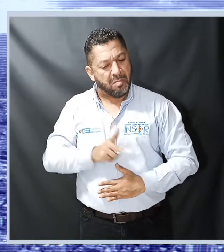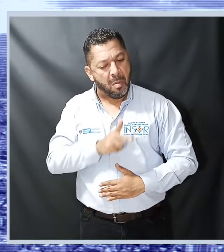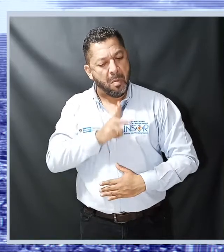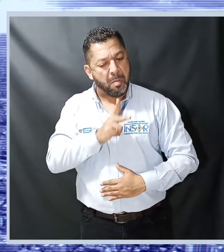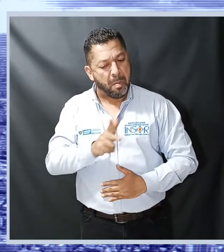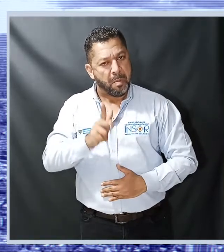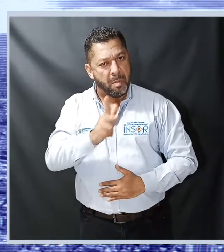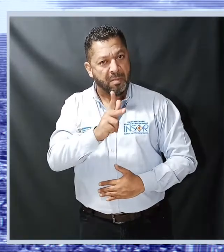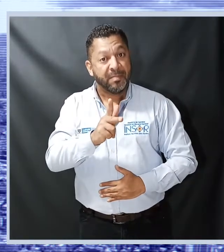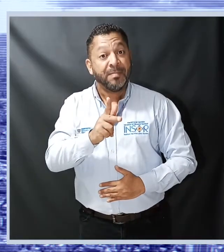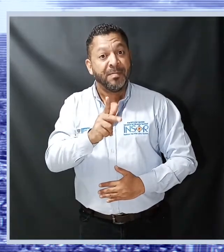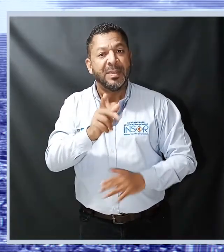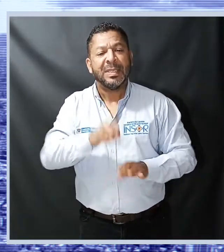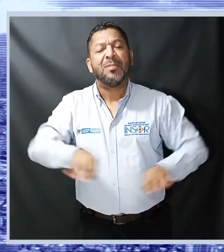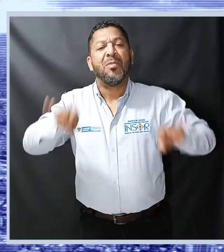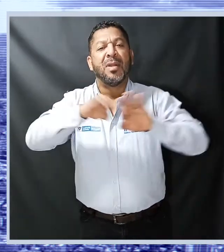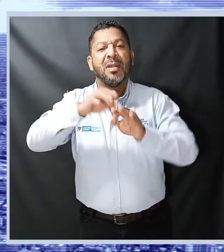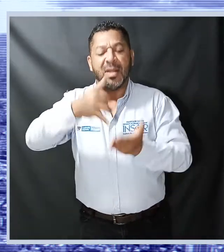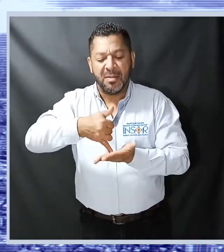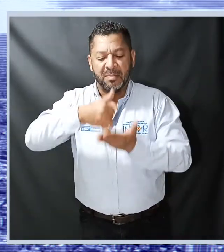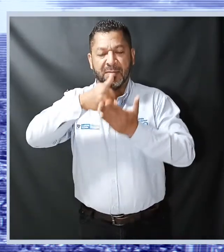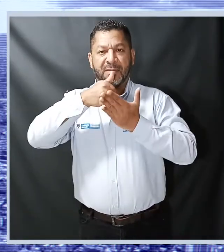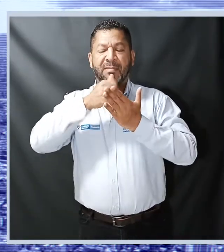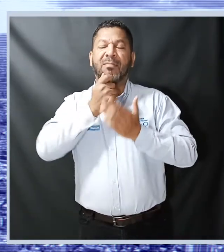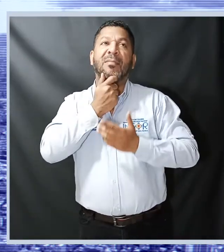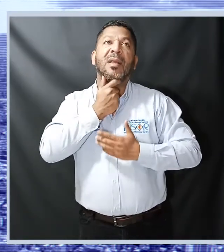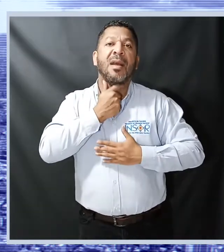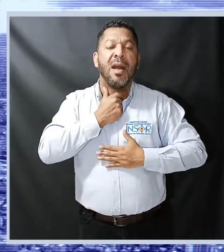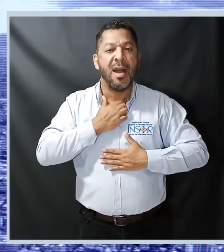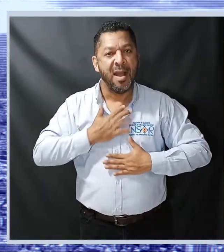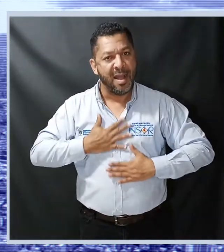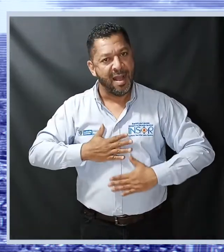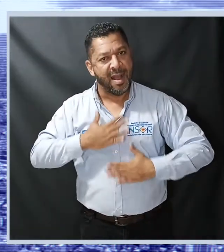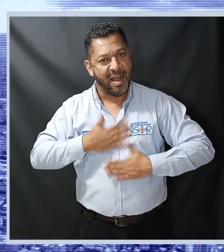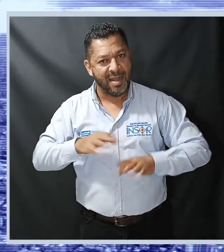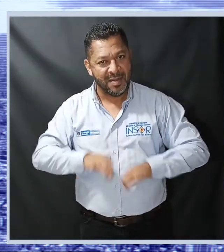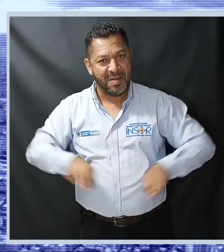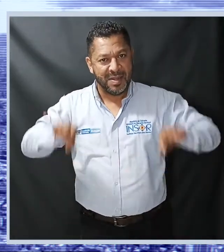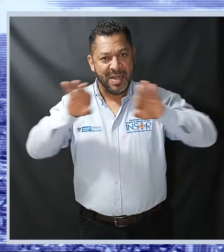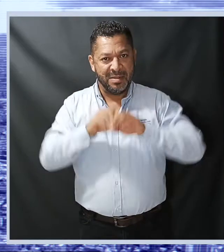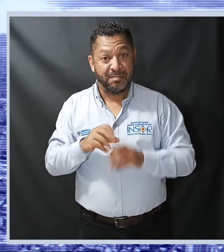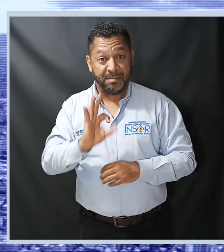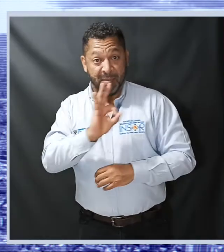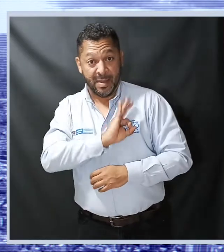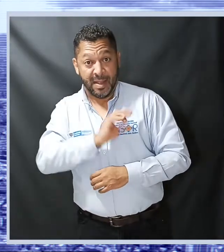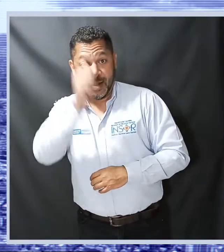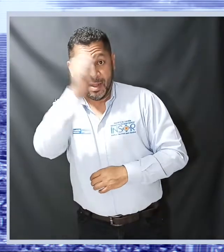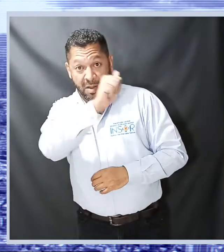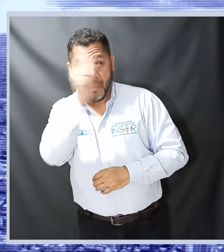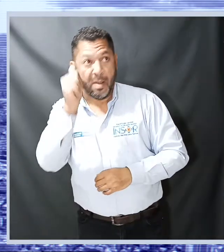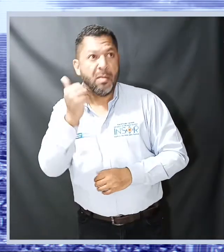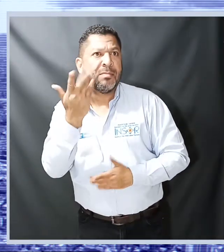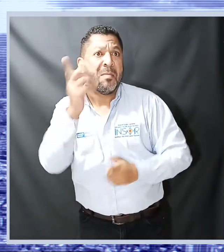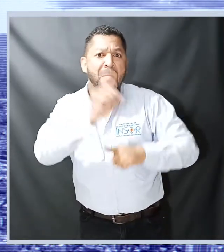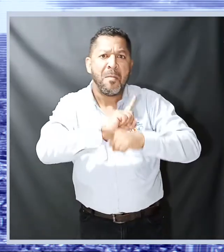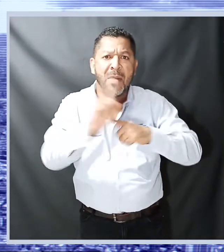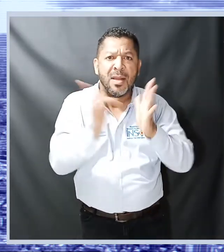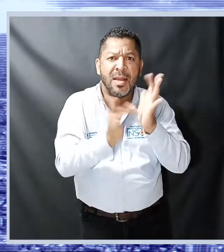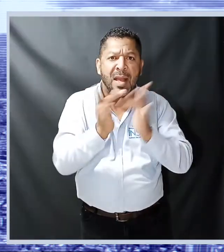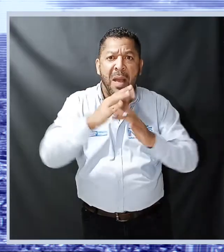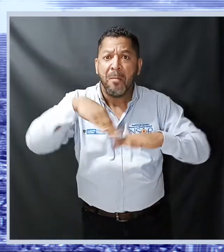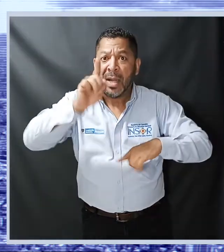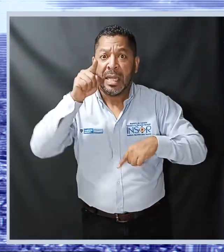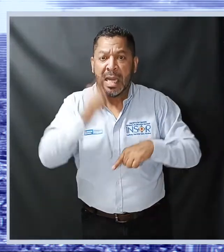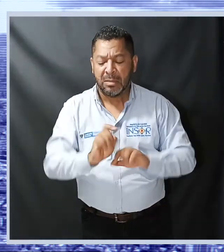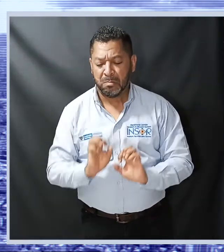calma y recuerde siempre llevar algún líquido para hidratarse. Los fines de semana y en especial en